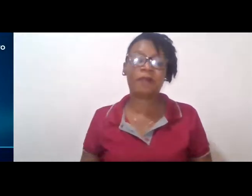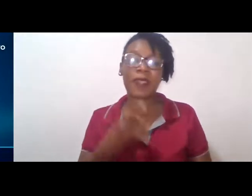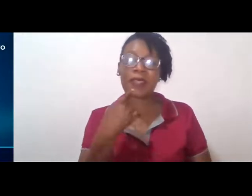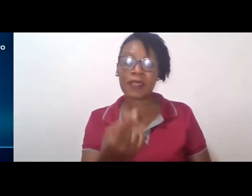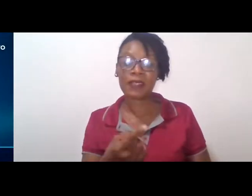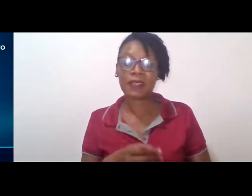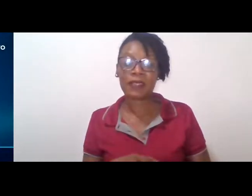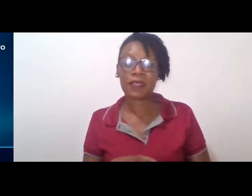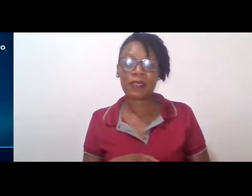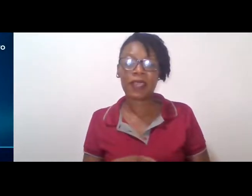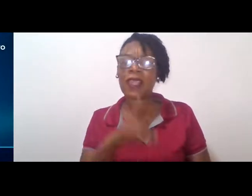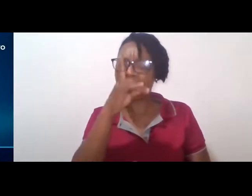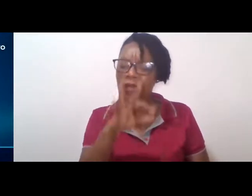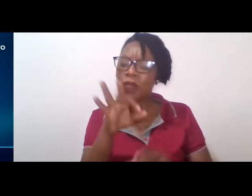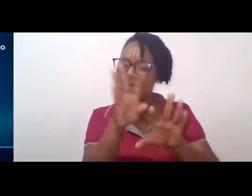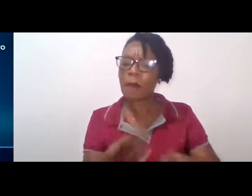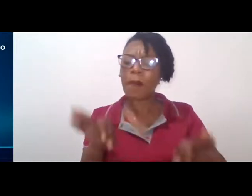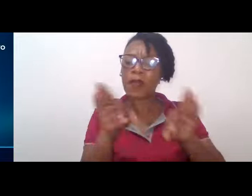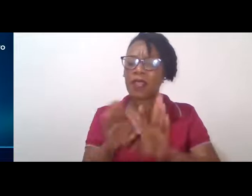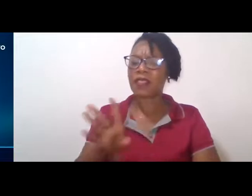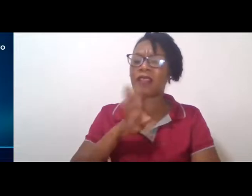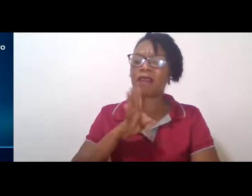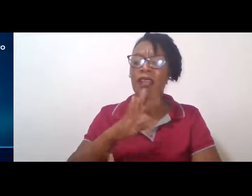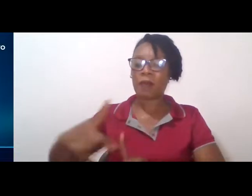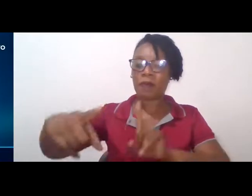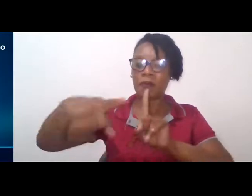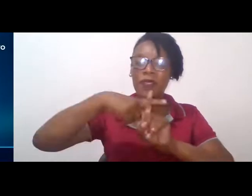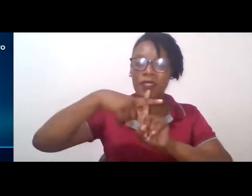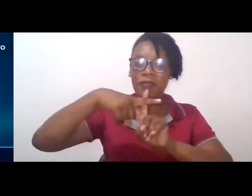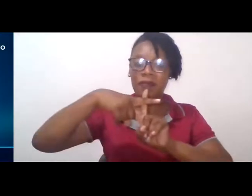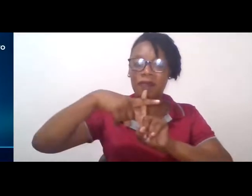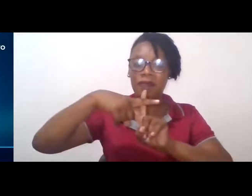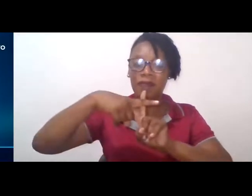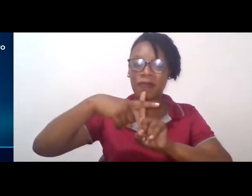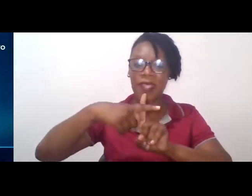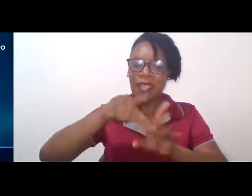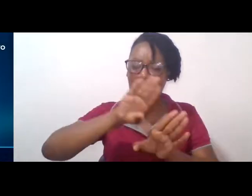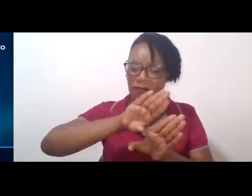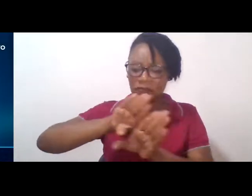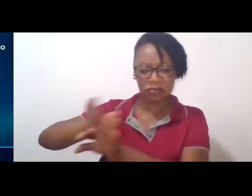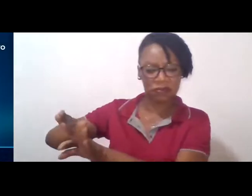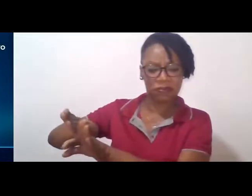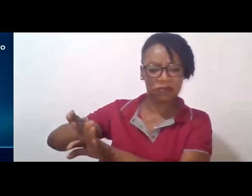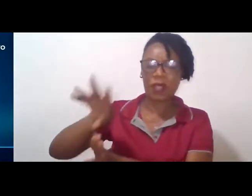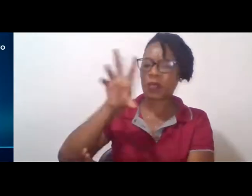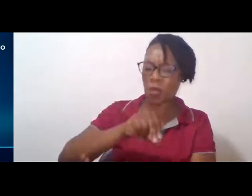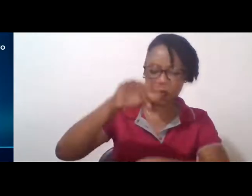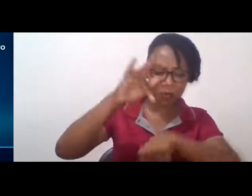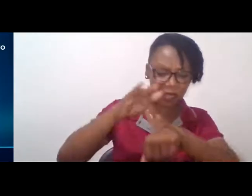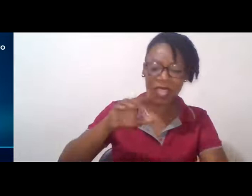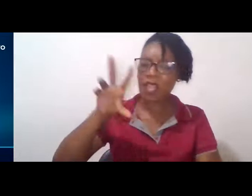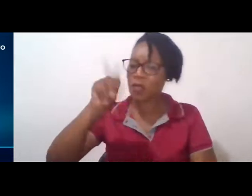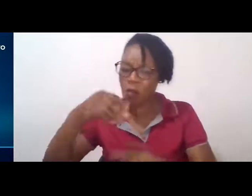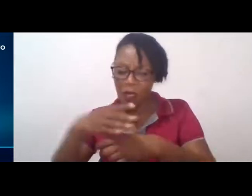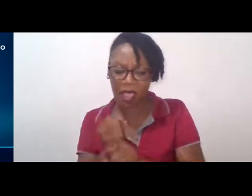Díaz dice, creo que es muy importante hablarles en positivo. Sí. Erradicar un poco la palabra no toque, no haga,